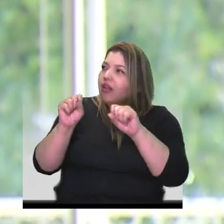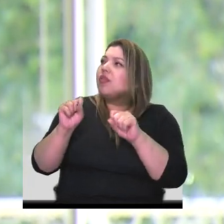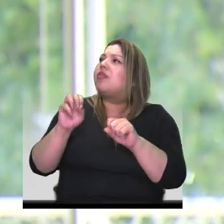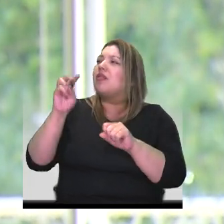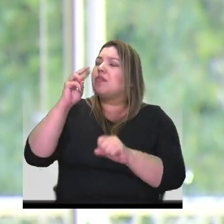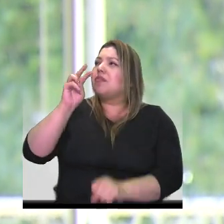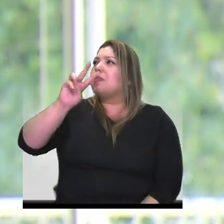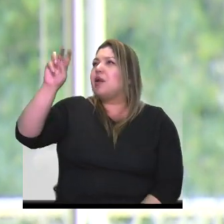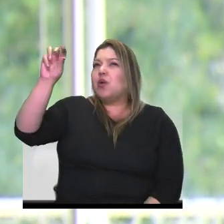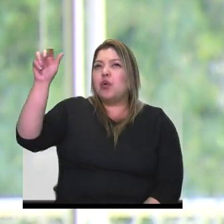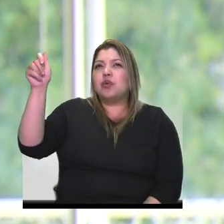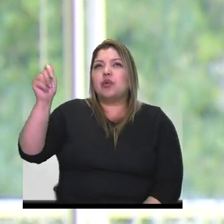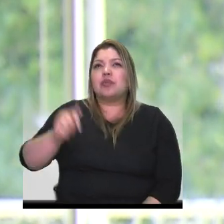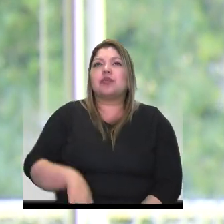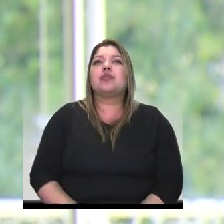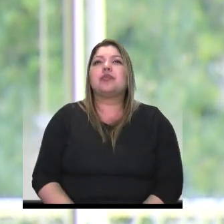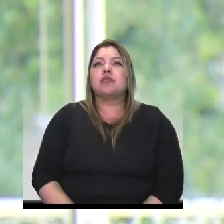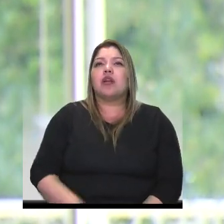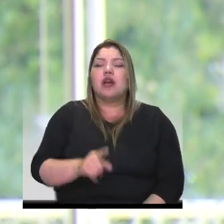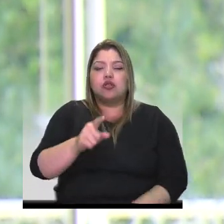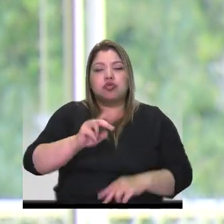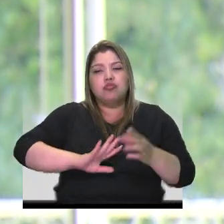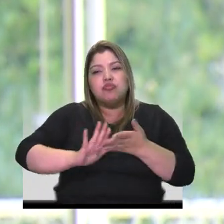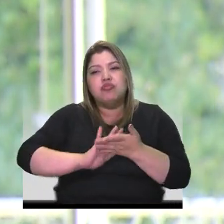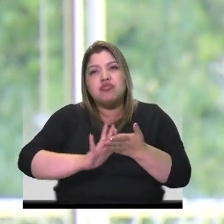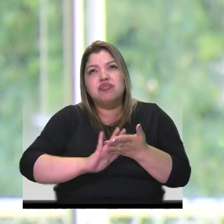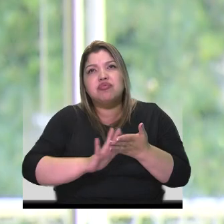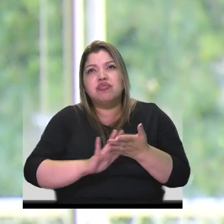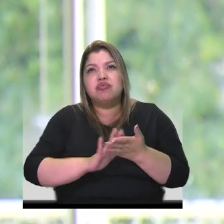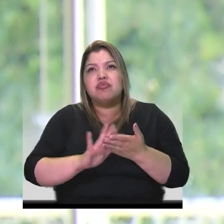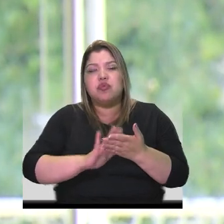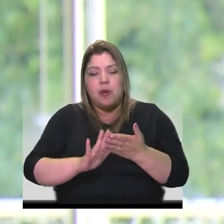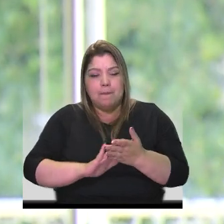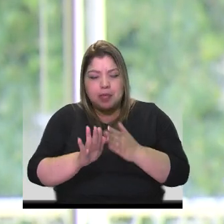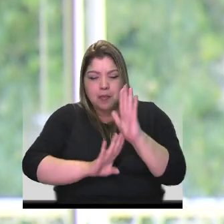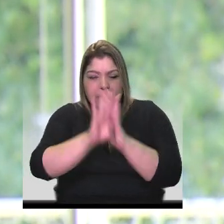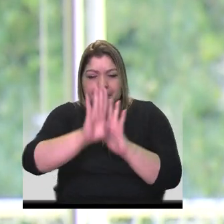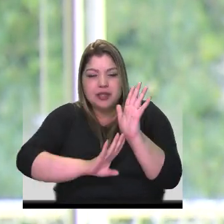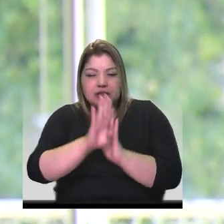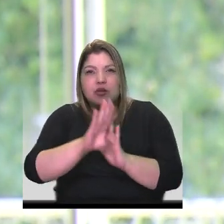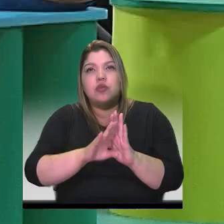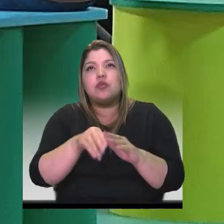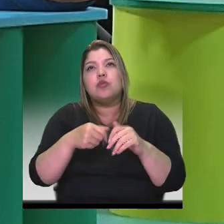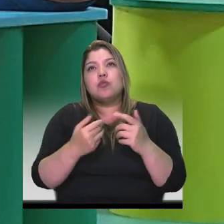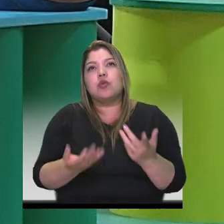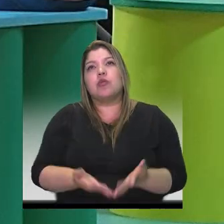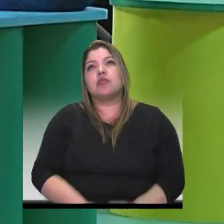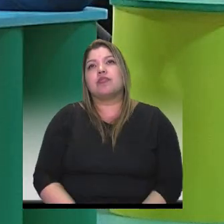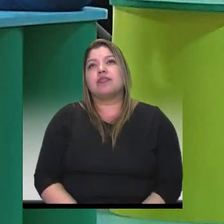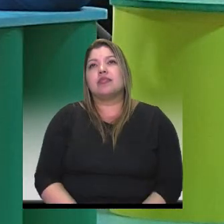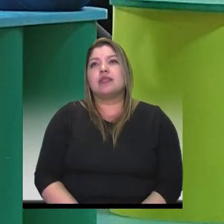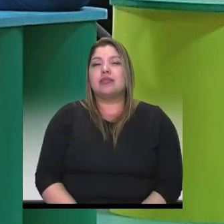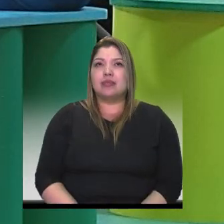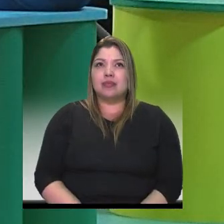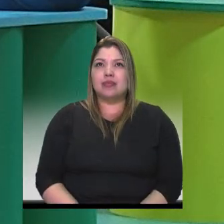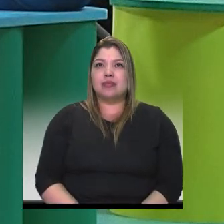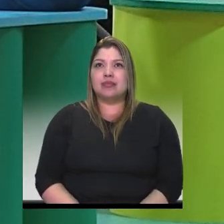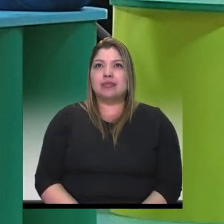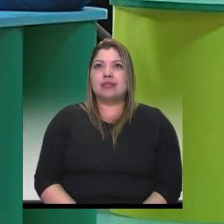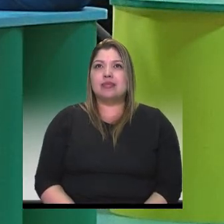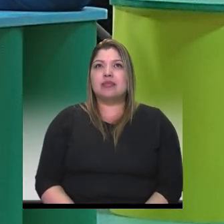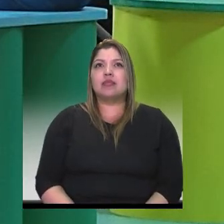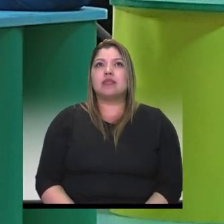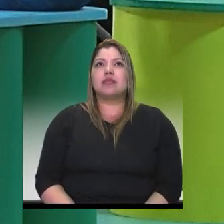fundamental, o sea, las premisas para construir un buen desarrollo es cómo nos relacionamos de manera equitativa con el mundo en términos de. Toma protagonismo en Colombia